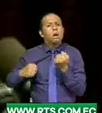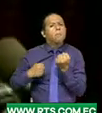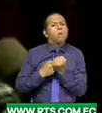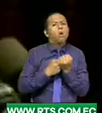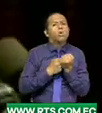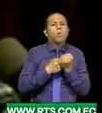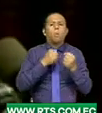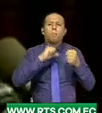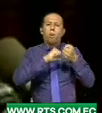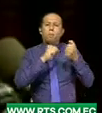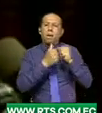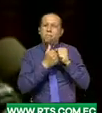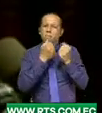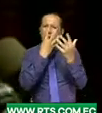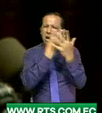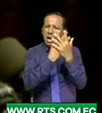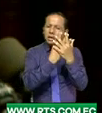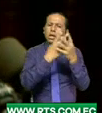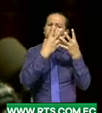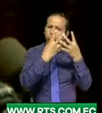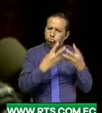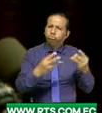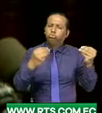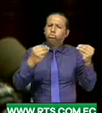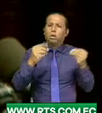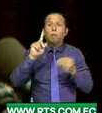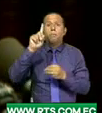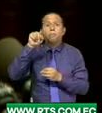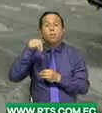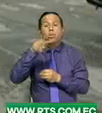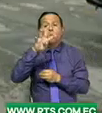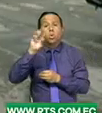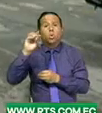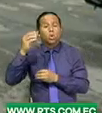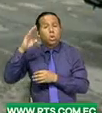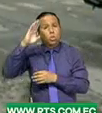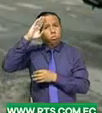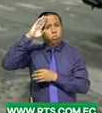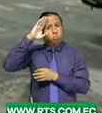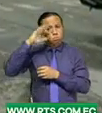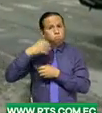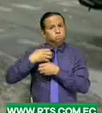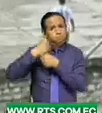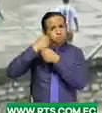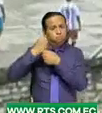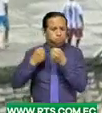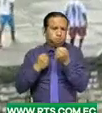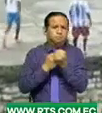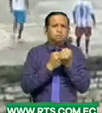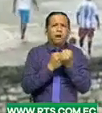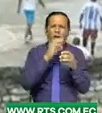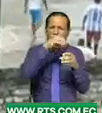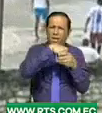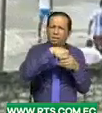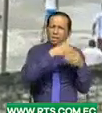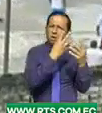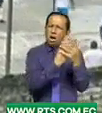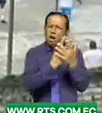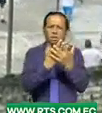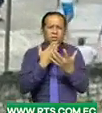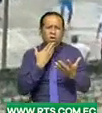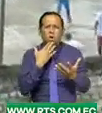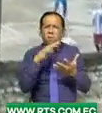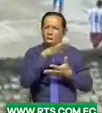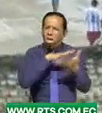vinculación de 1.400 agentes de seguridad. El hacinamiento en las prisiones se pretende solucionar de